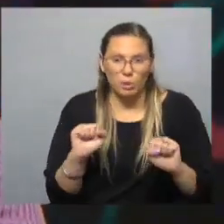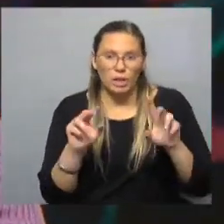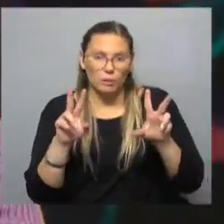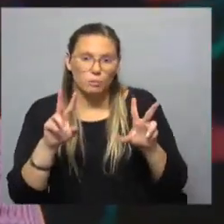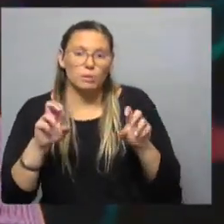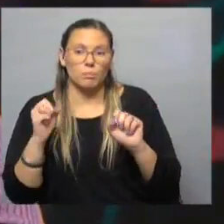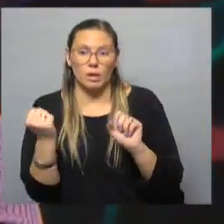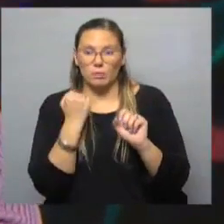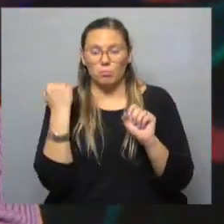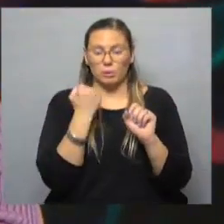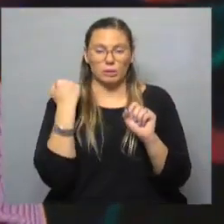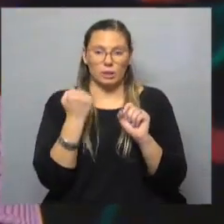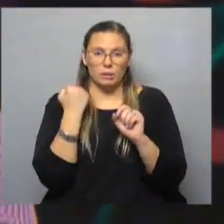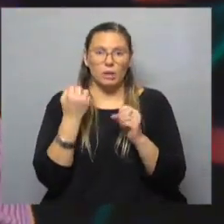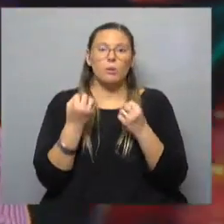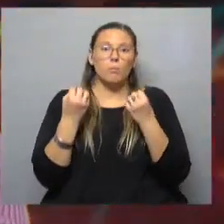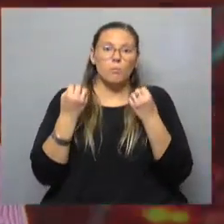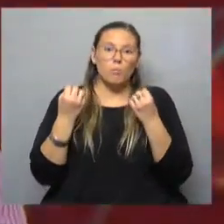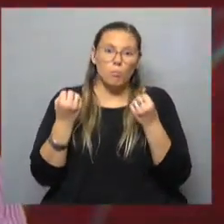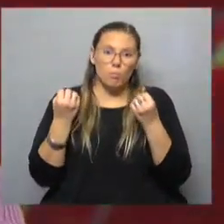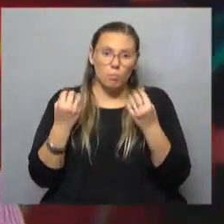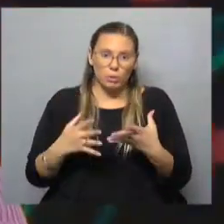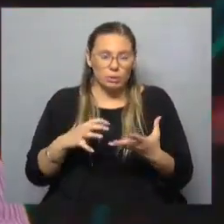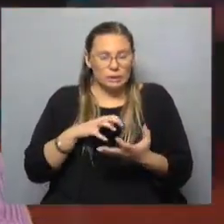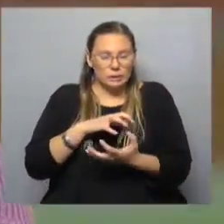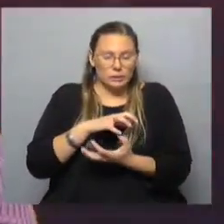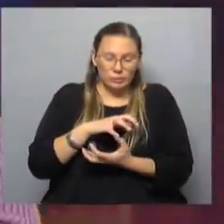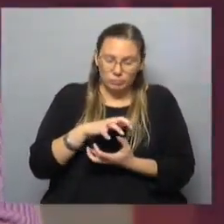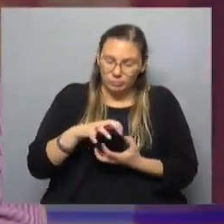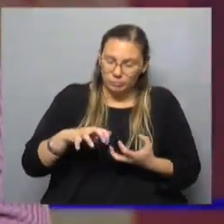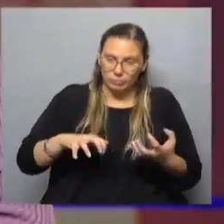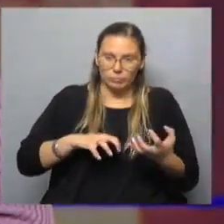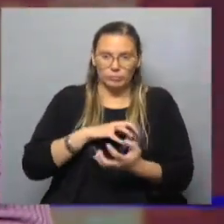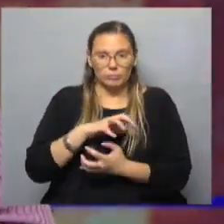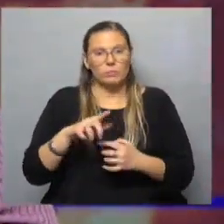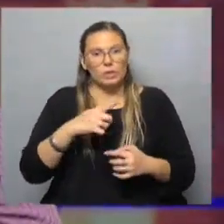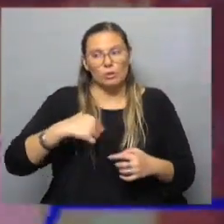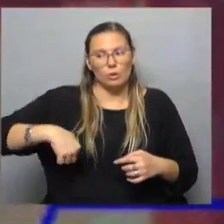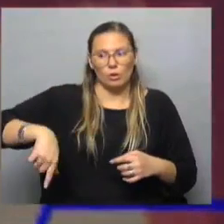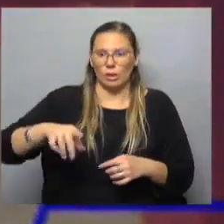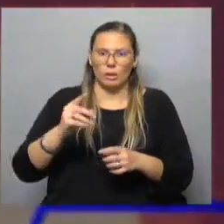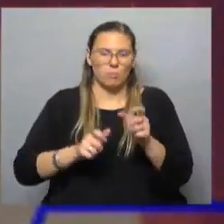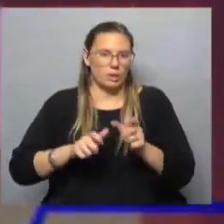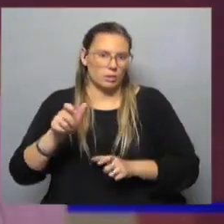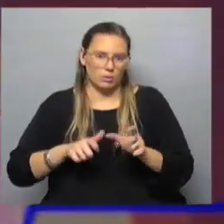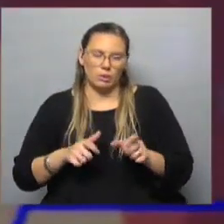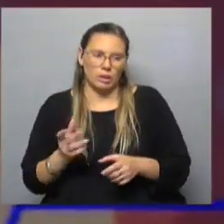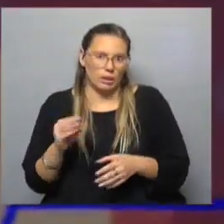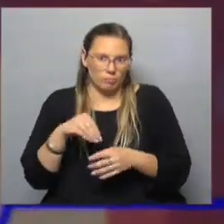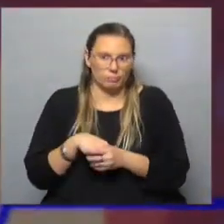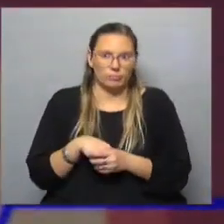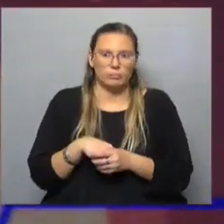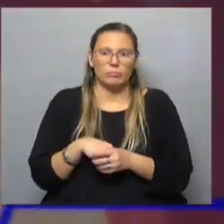tan importante como este, porque es muy, muy complejo. Y nos afecta a todos. Y bueno, está